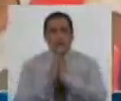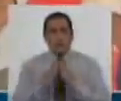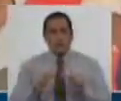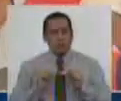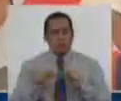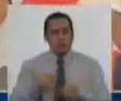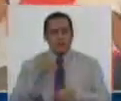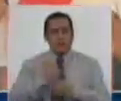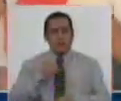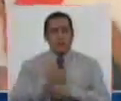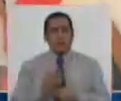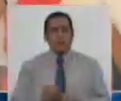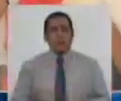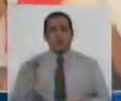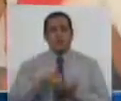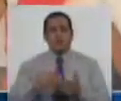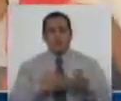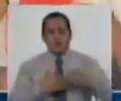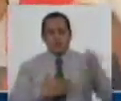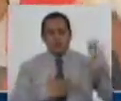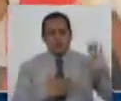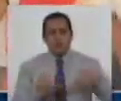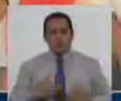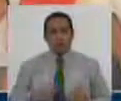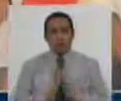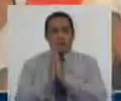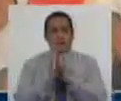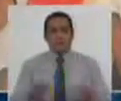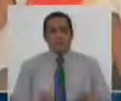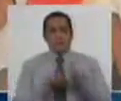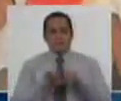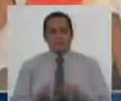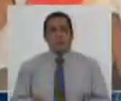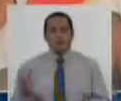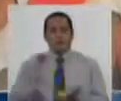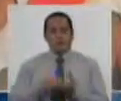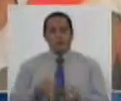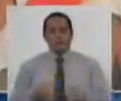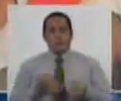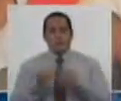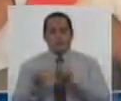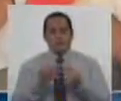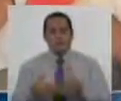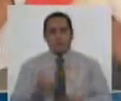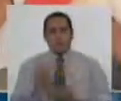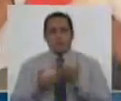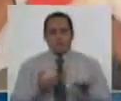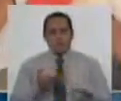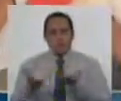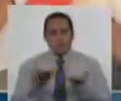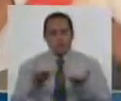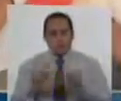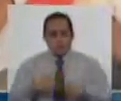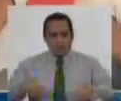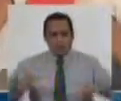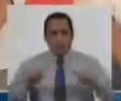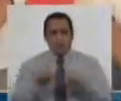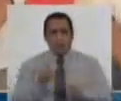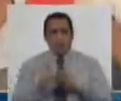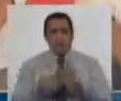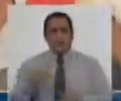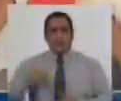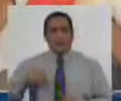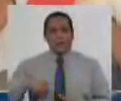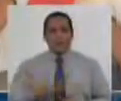seguir trabajando, renuevo mi compromiso con Ucayali y desde ya me pongo al servicio de los alcaldes